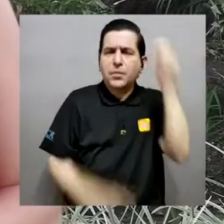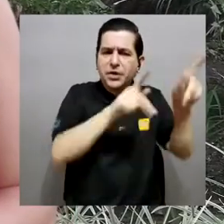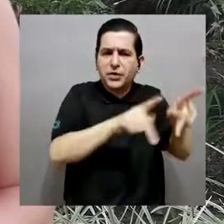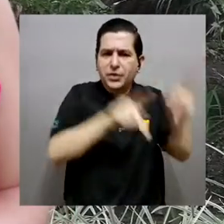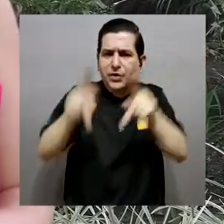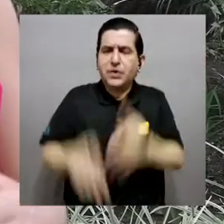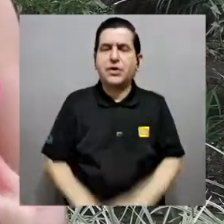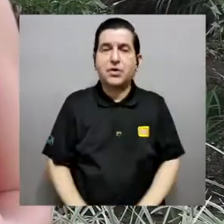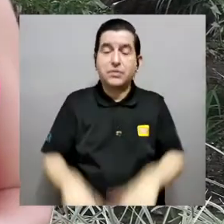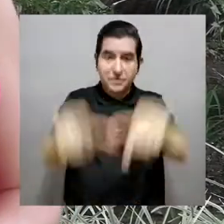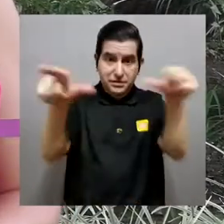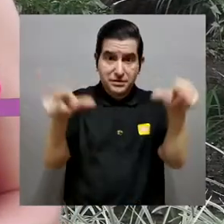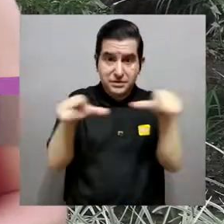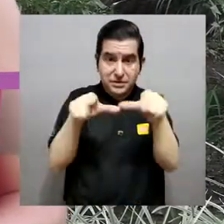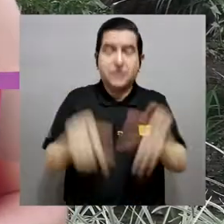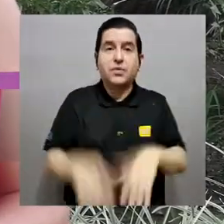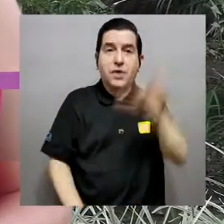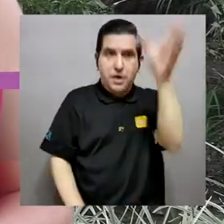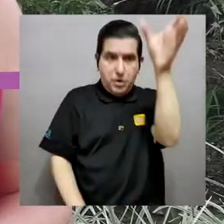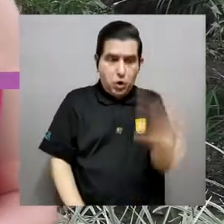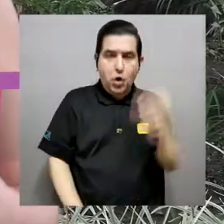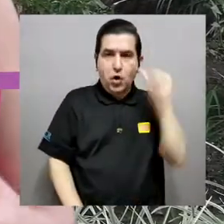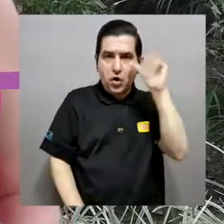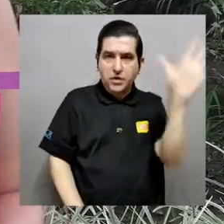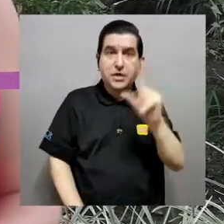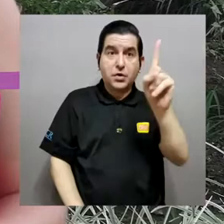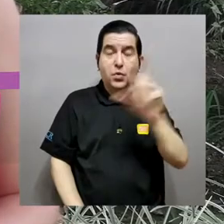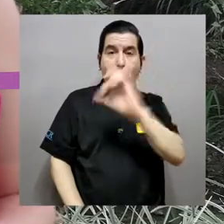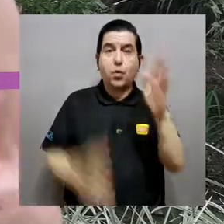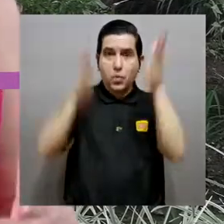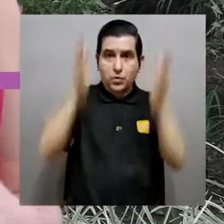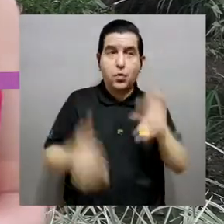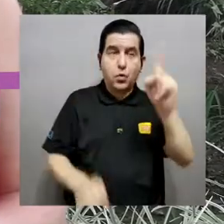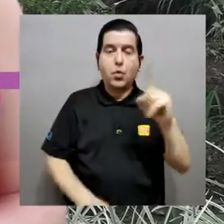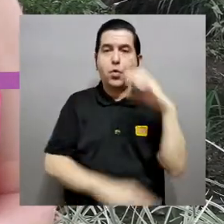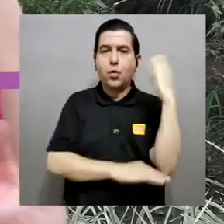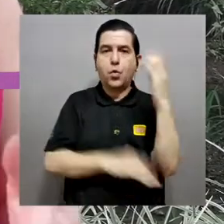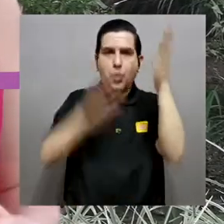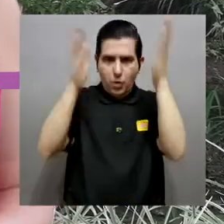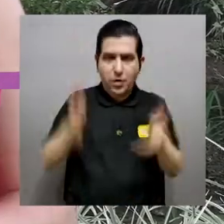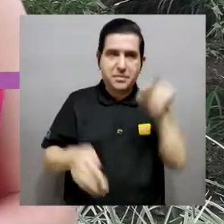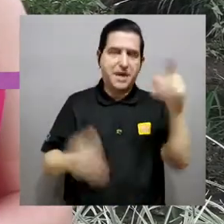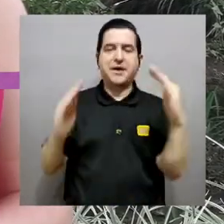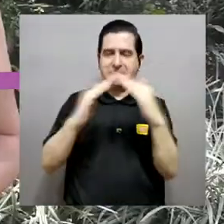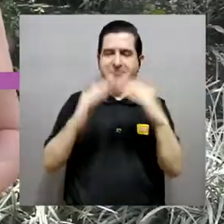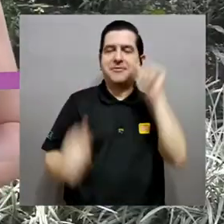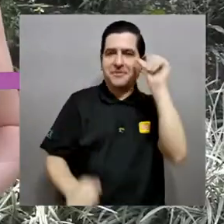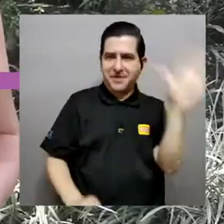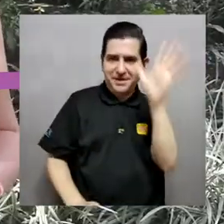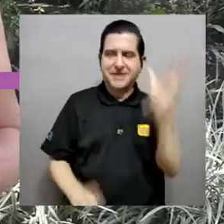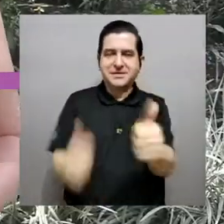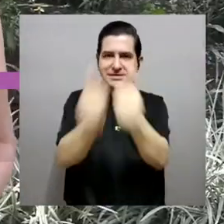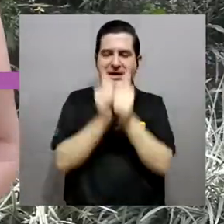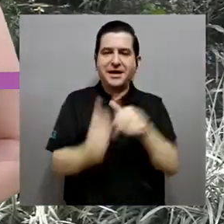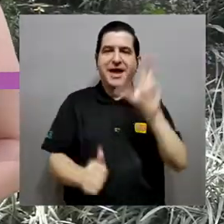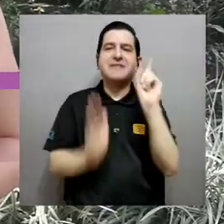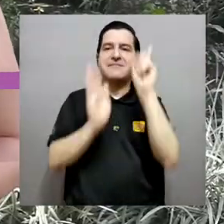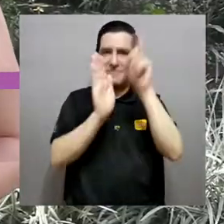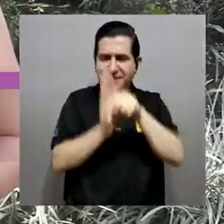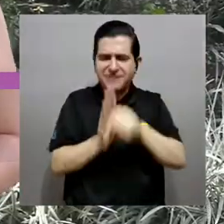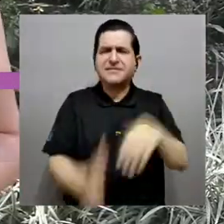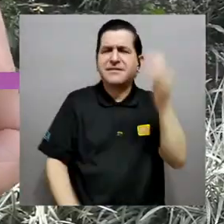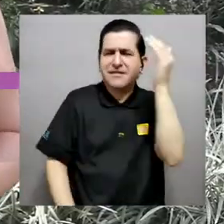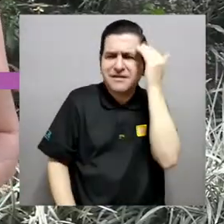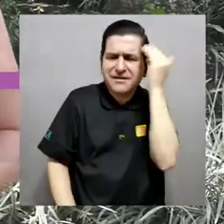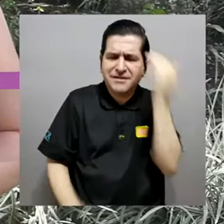opinión de algunas personas originarias del continente asiático y de una costarricense y de un colombiano que viven en Asia. Acompáñenos esta media